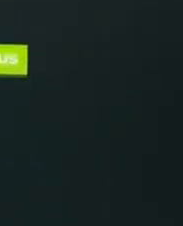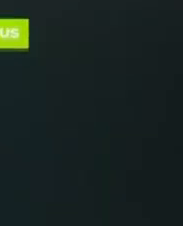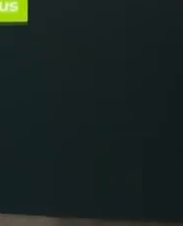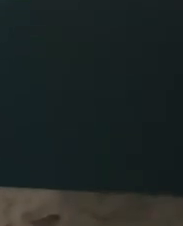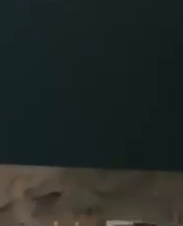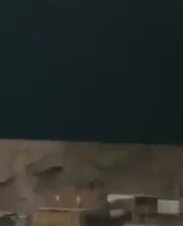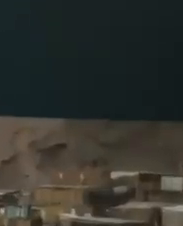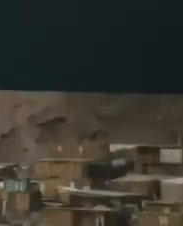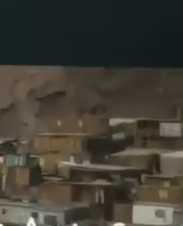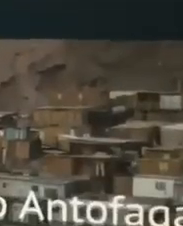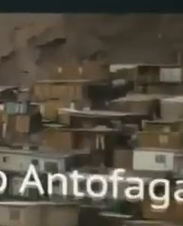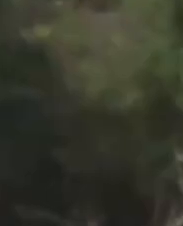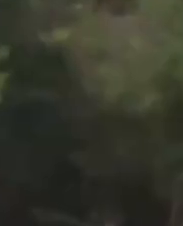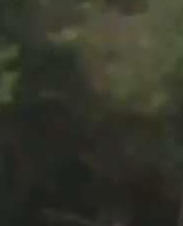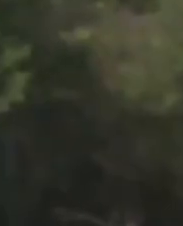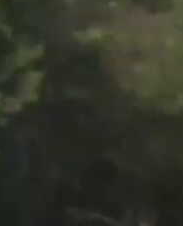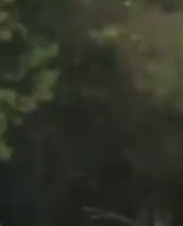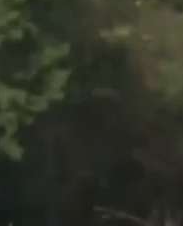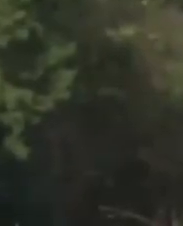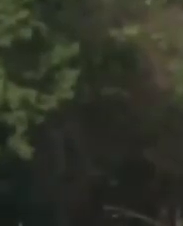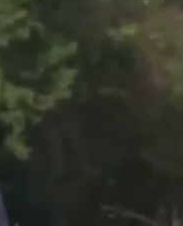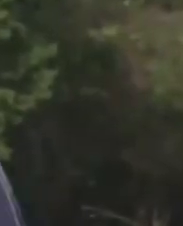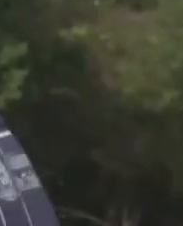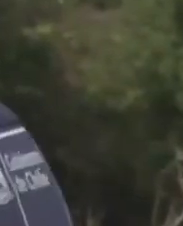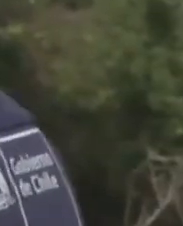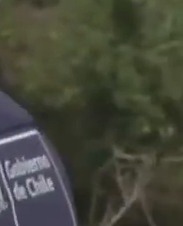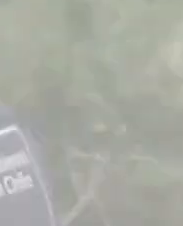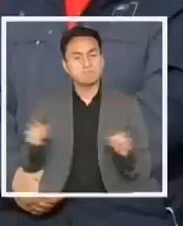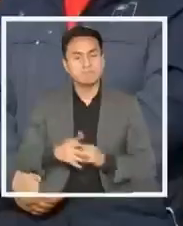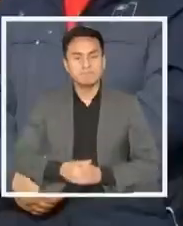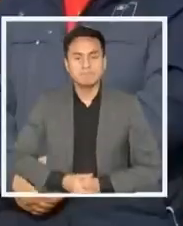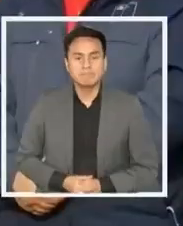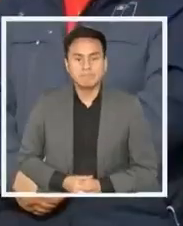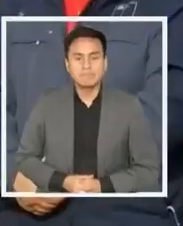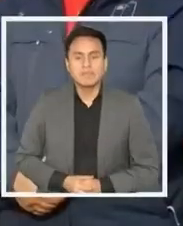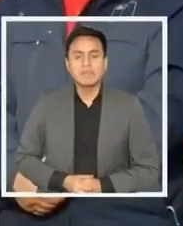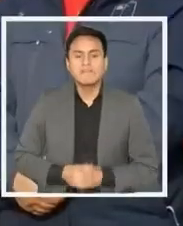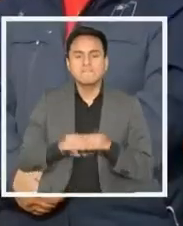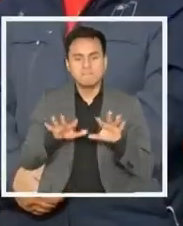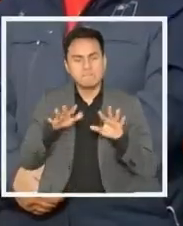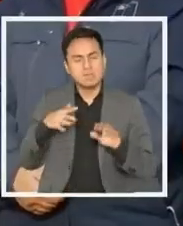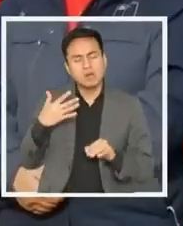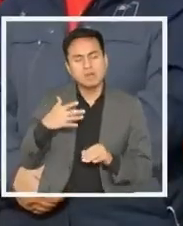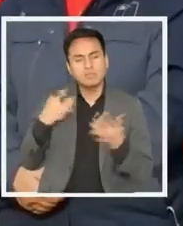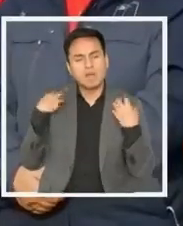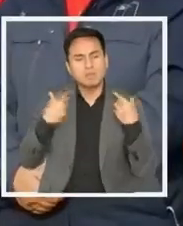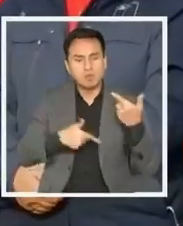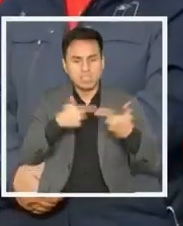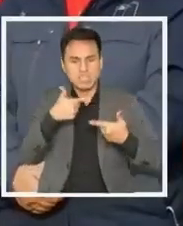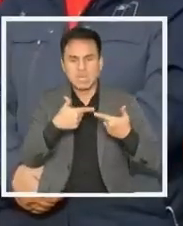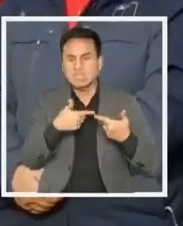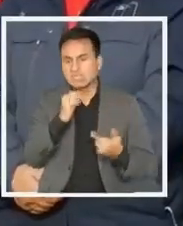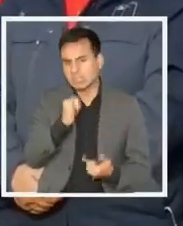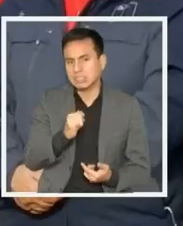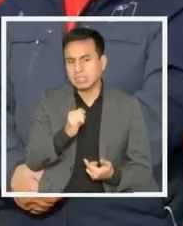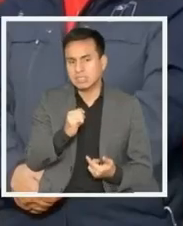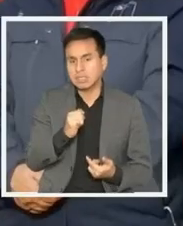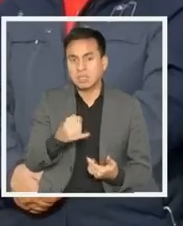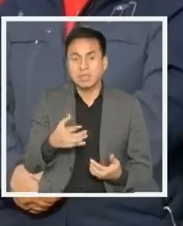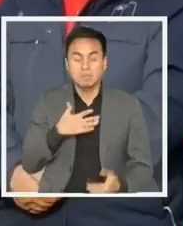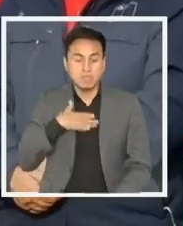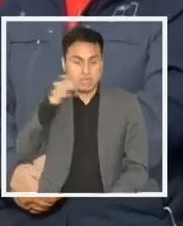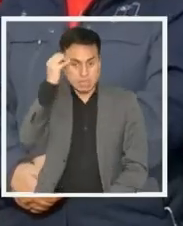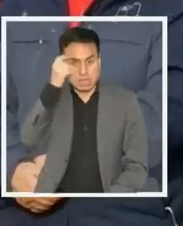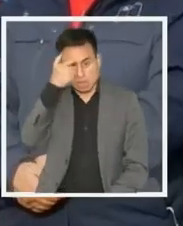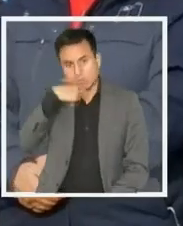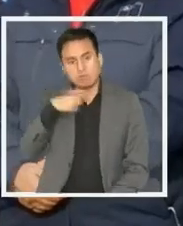Social, fue el propio presidente Boric quien salió a blindarlos. He hecho valer la responsabilidad política en los casos que, en mi